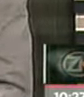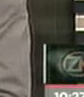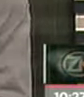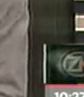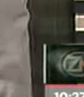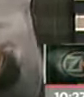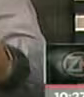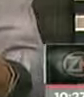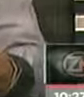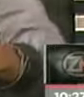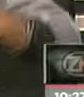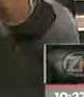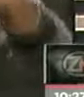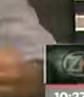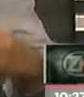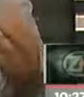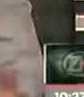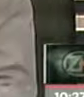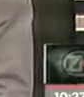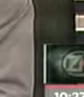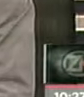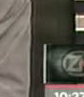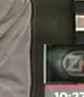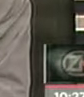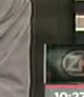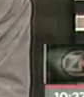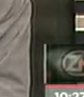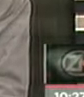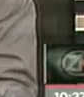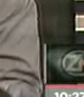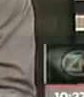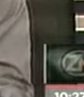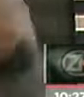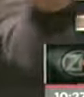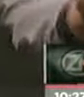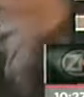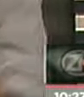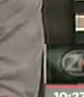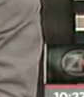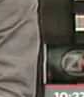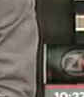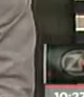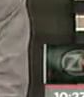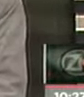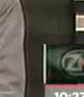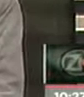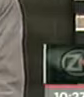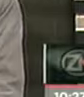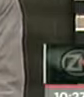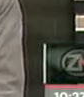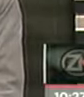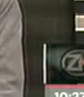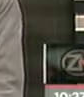es que acaso no estamos en el mismo territorio? ¿O es que acaso al niño no le falta una